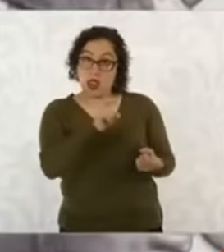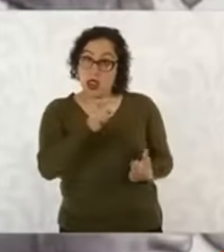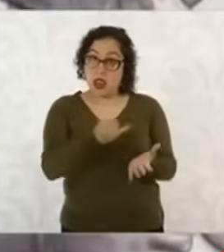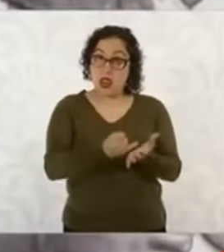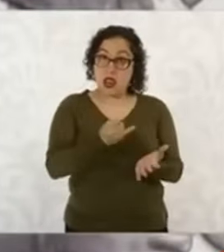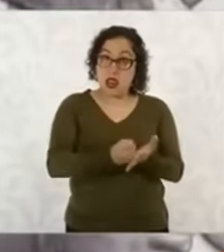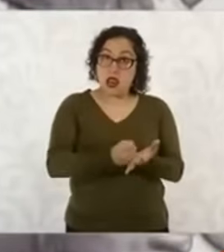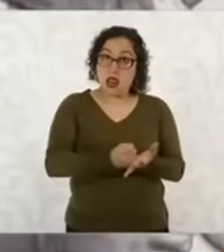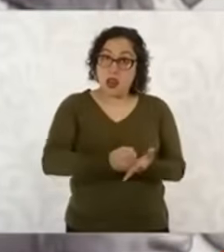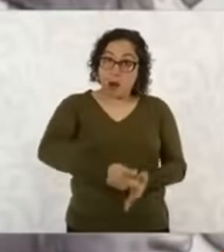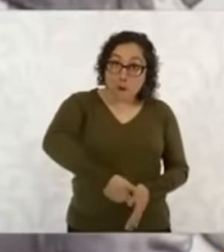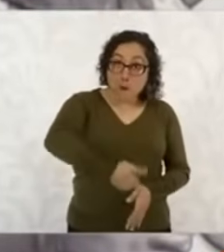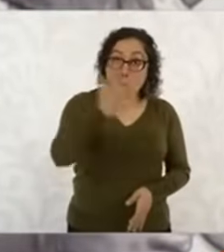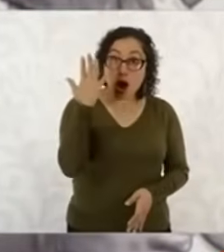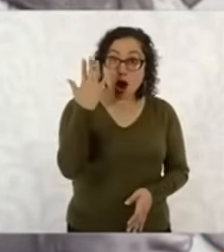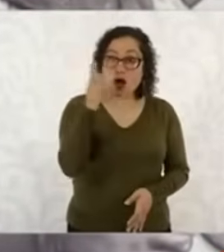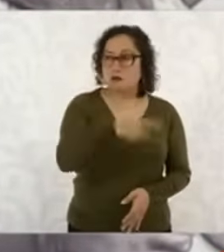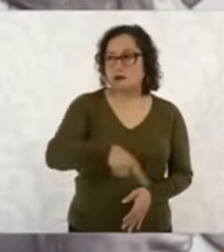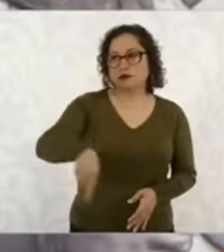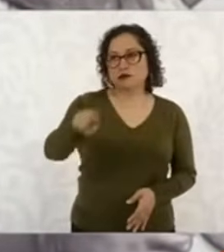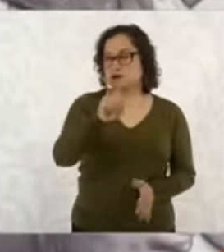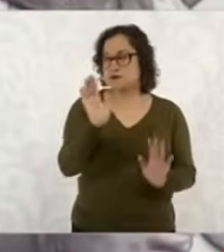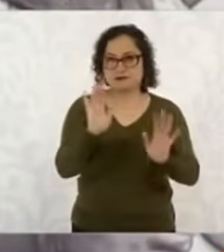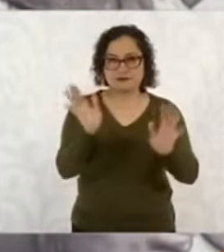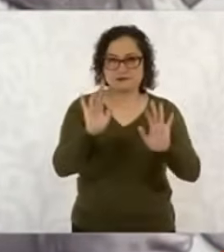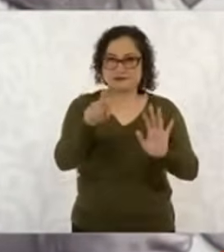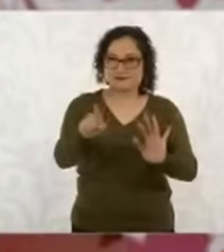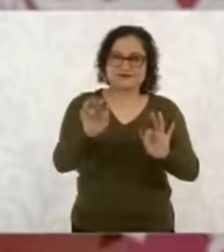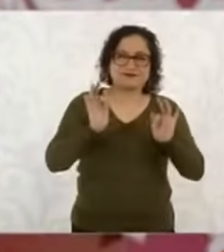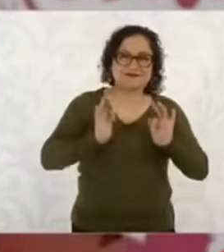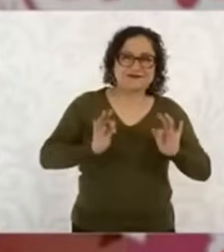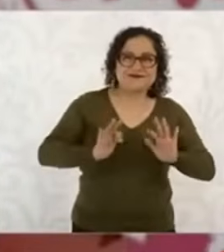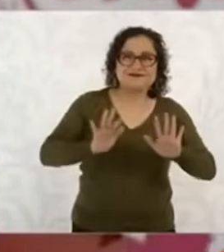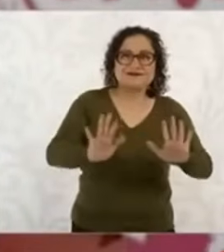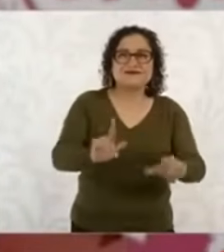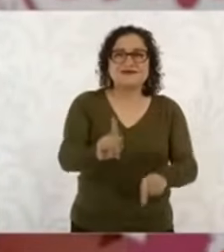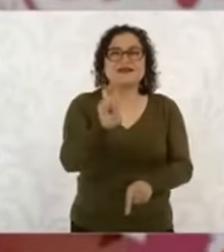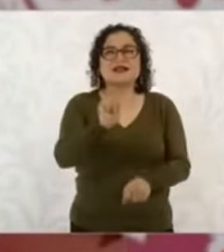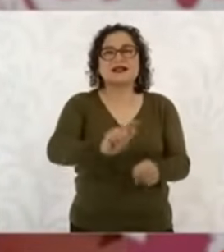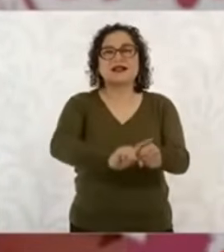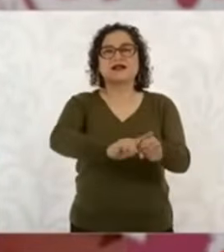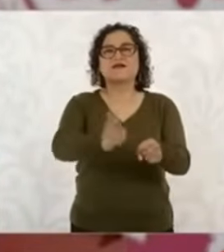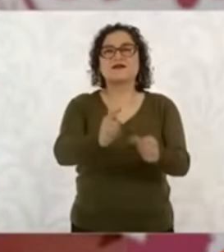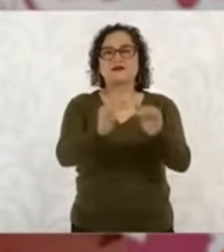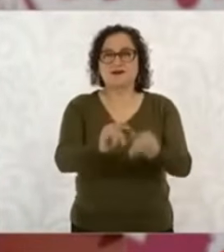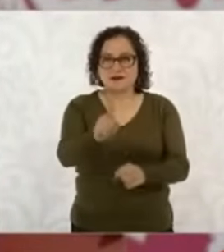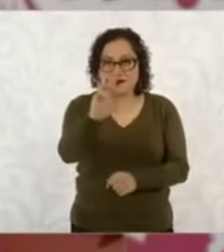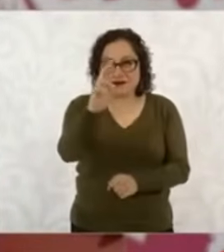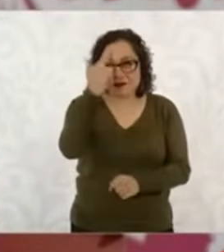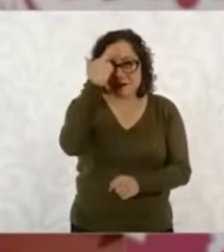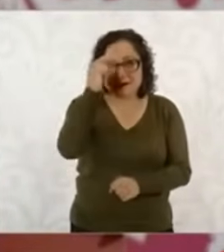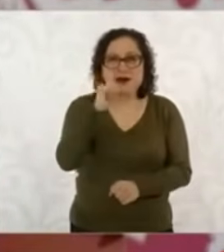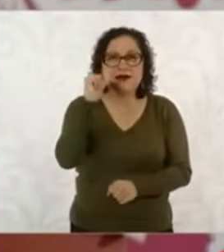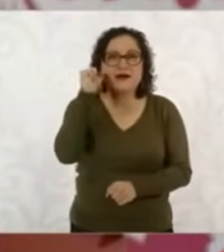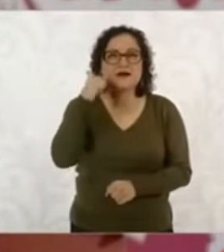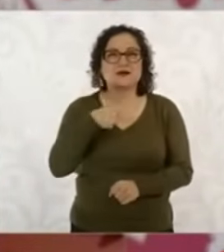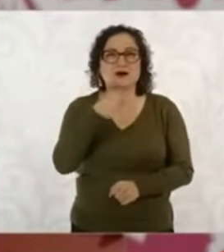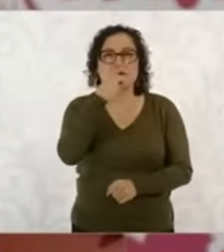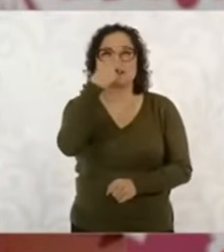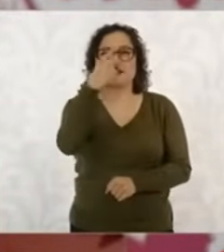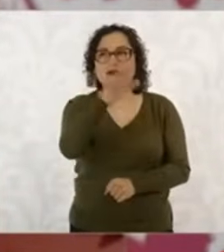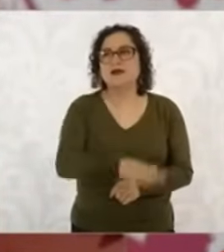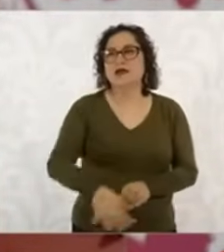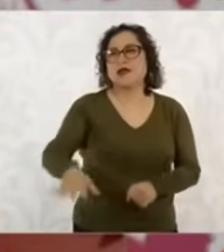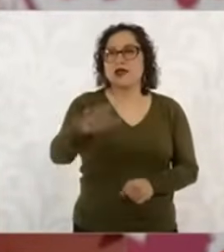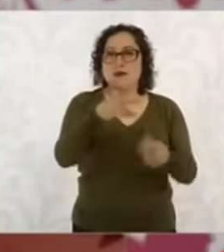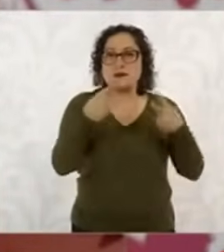tanto refresco. Porque, como puse ayer, 88% de las y los mexicanos sabemos que tomar bebidas